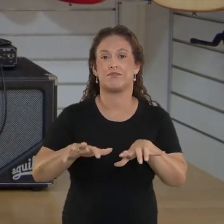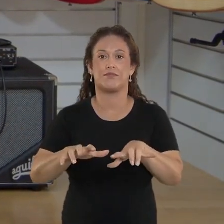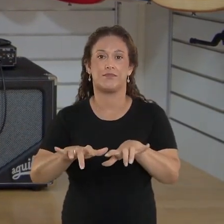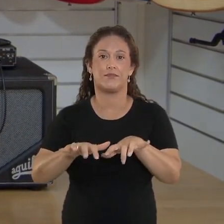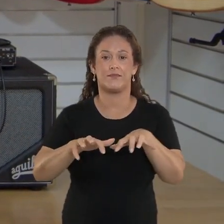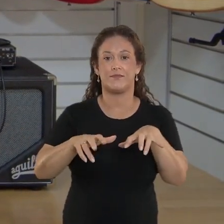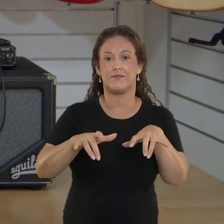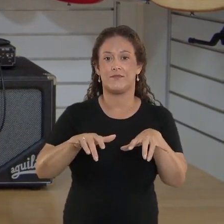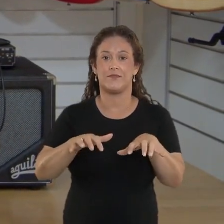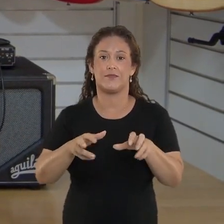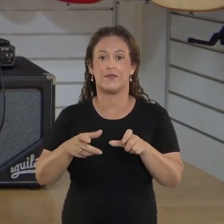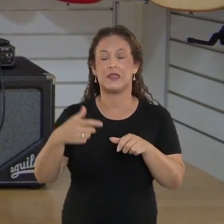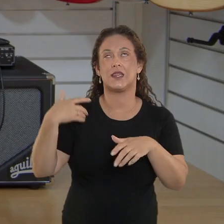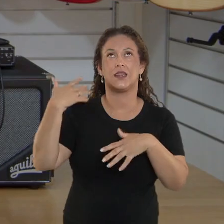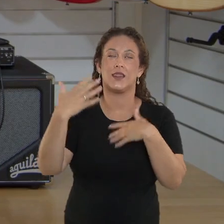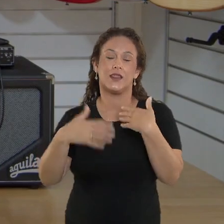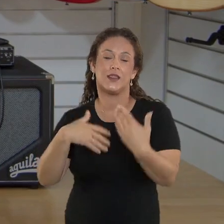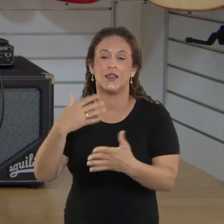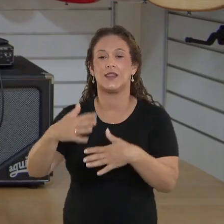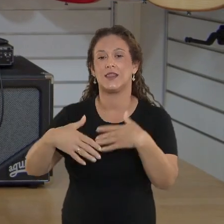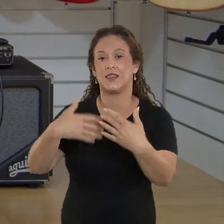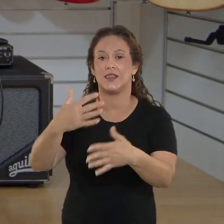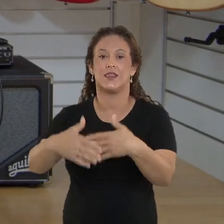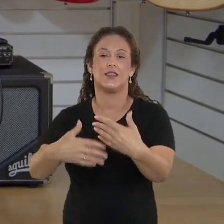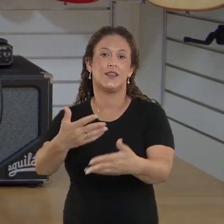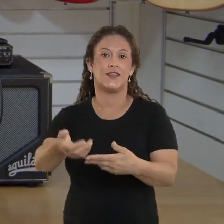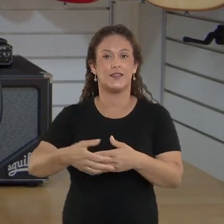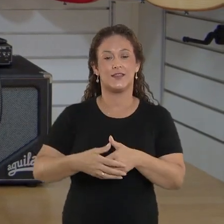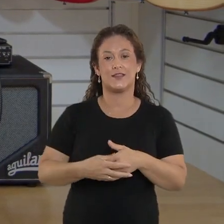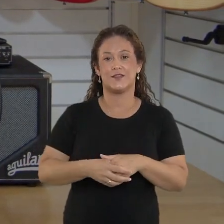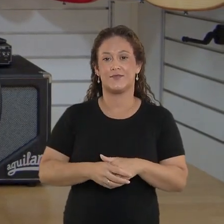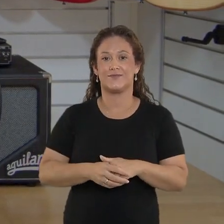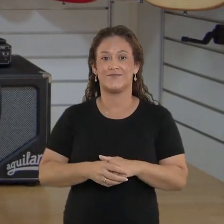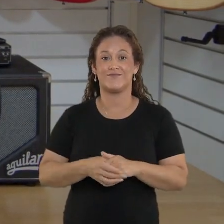salón. Qué cruel el tiempo.